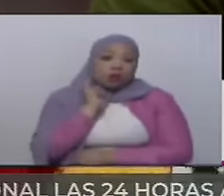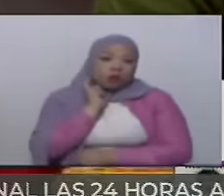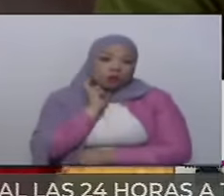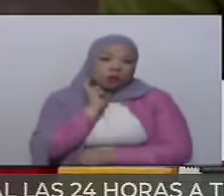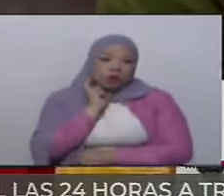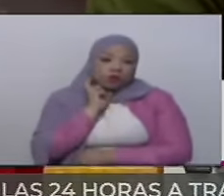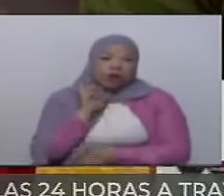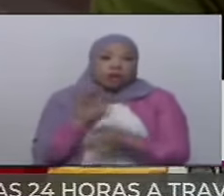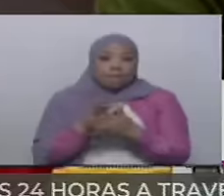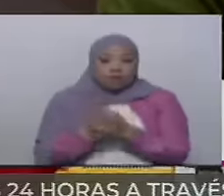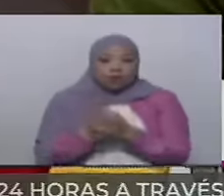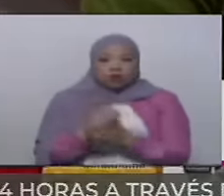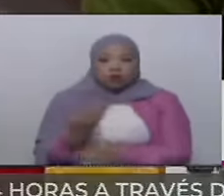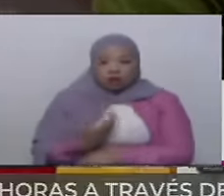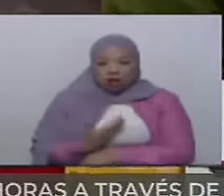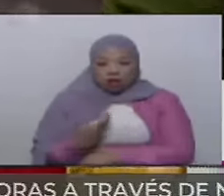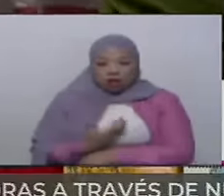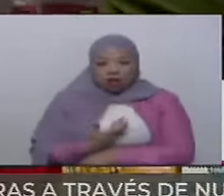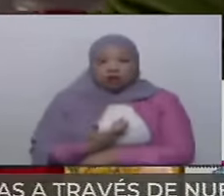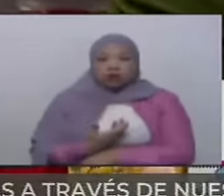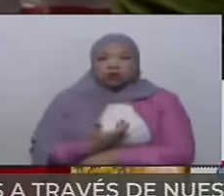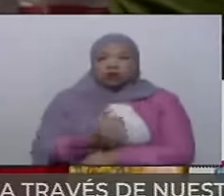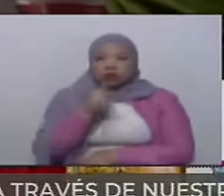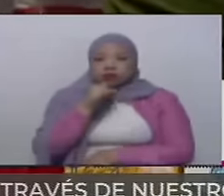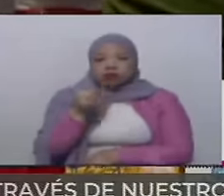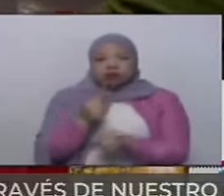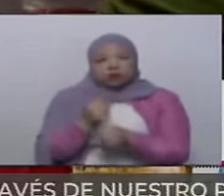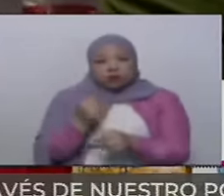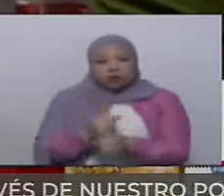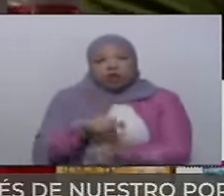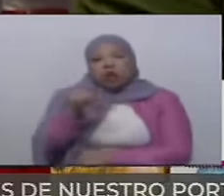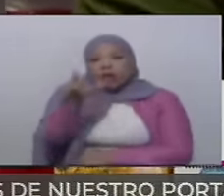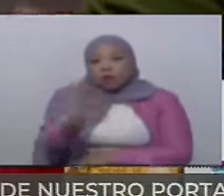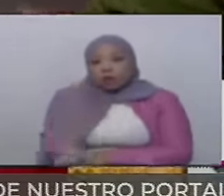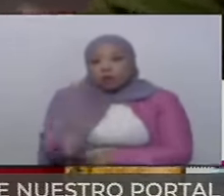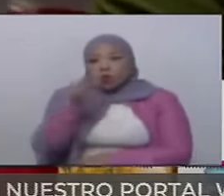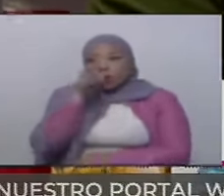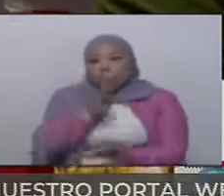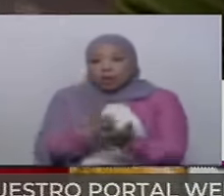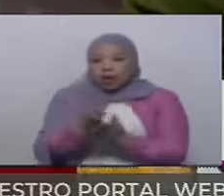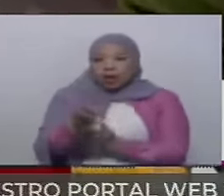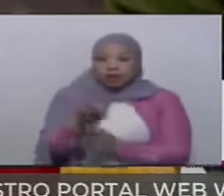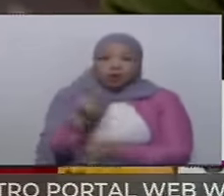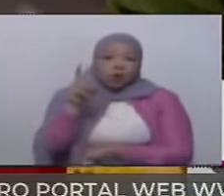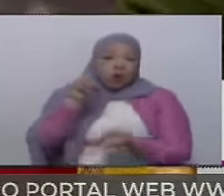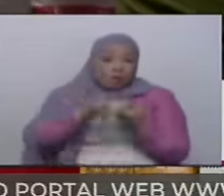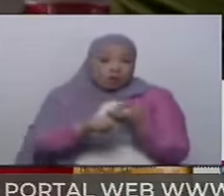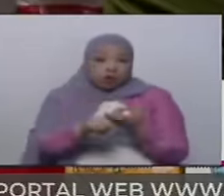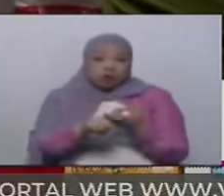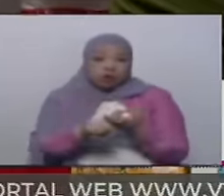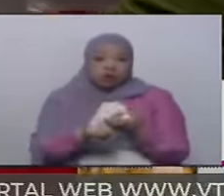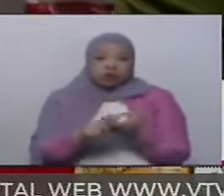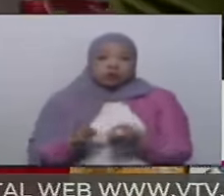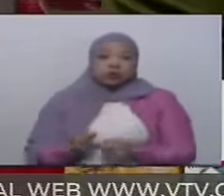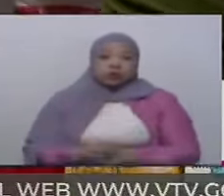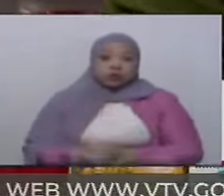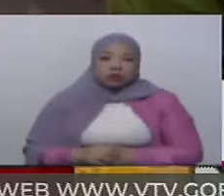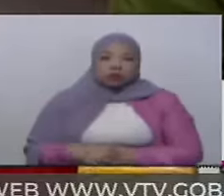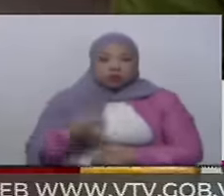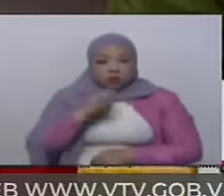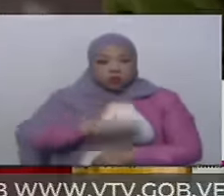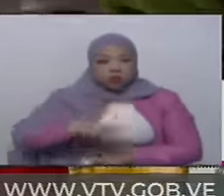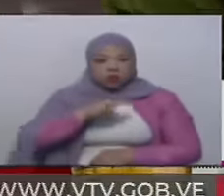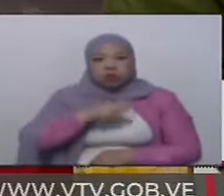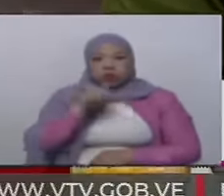mi queridísimo alcalde Juan Carlos Bentancur, que es una persona muy humanitaria, con su esposa, y a mi ministro